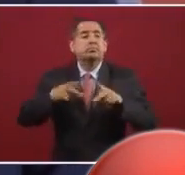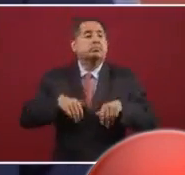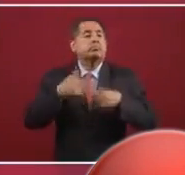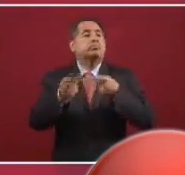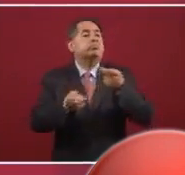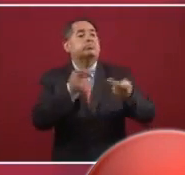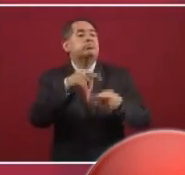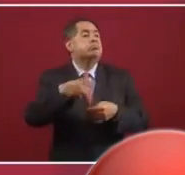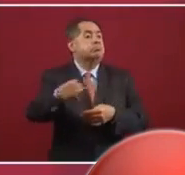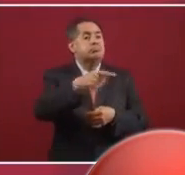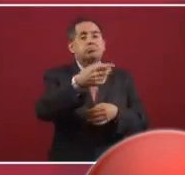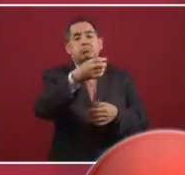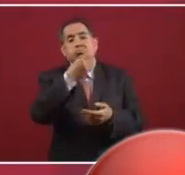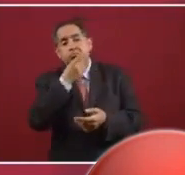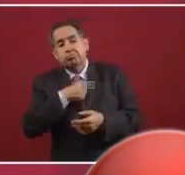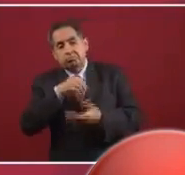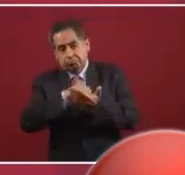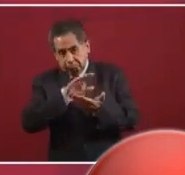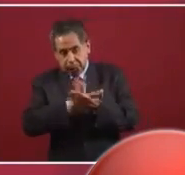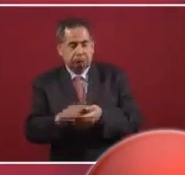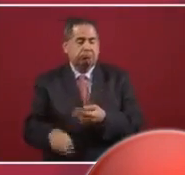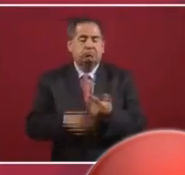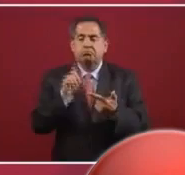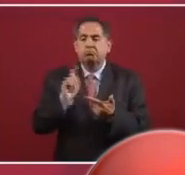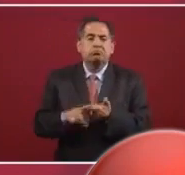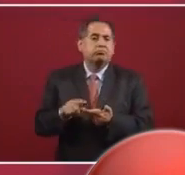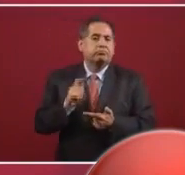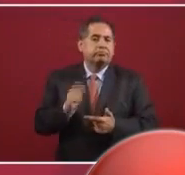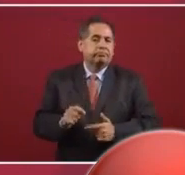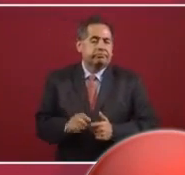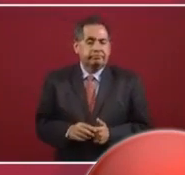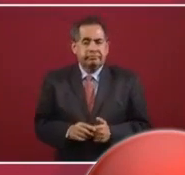popular, el que se apruebe